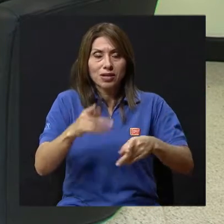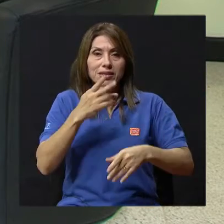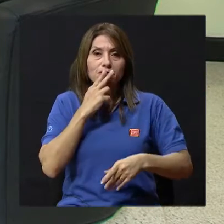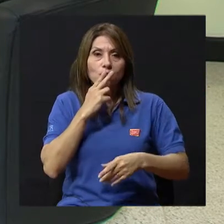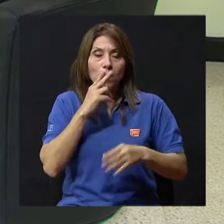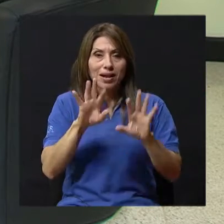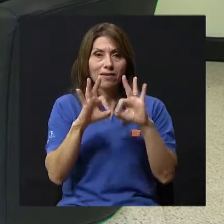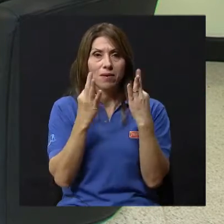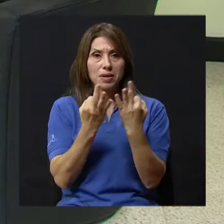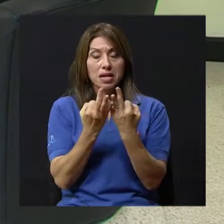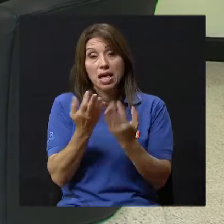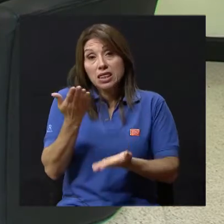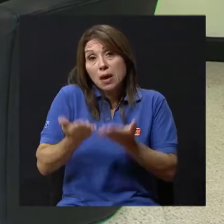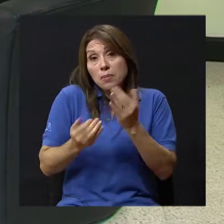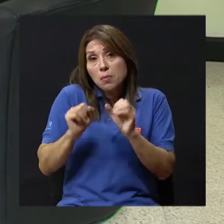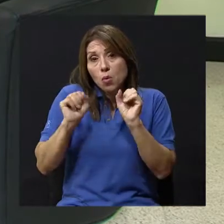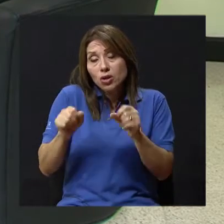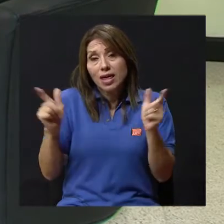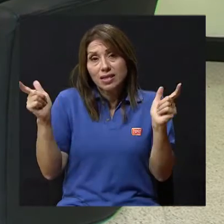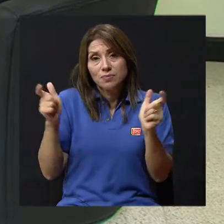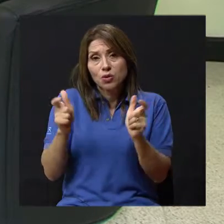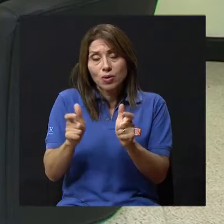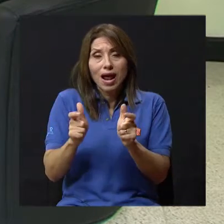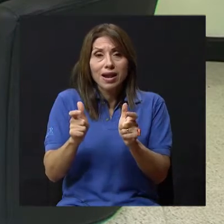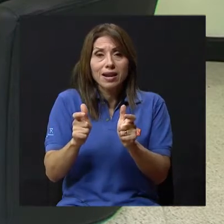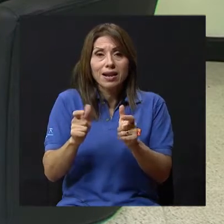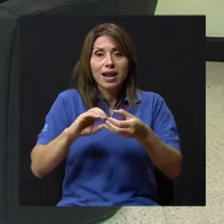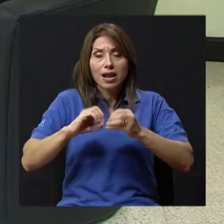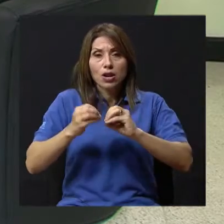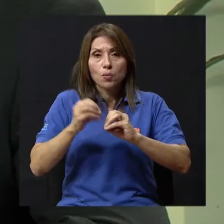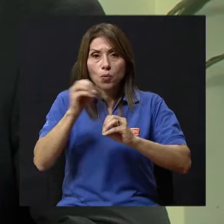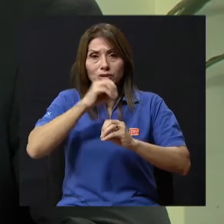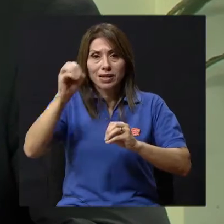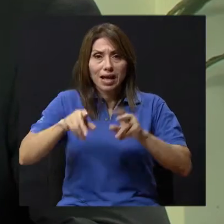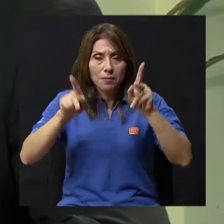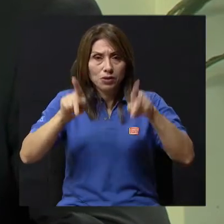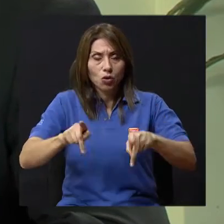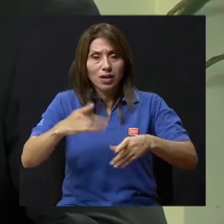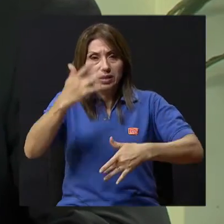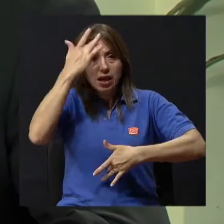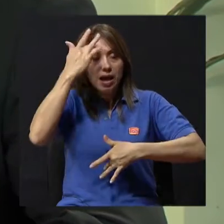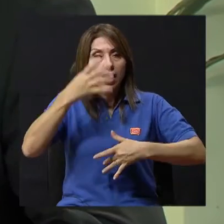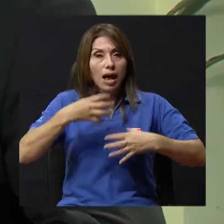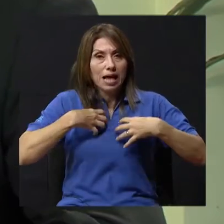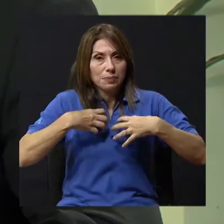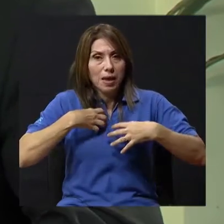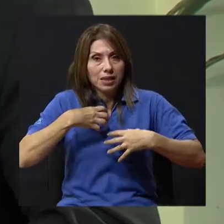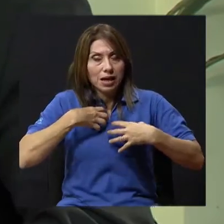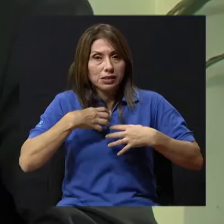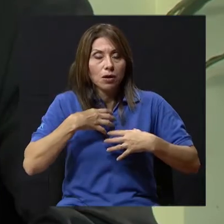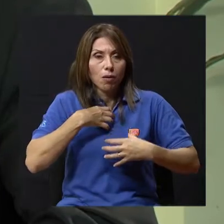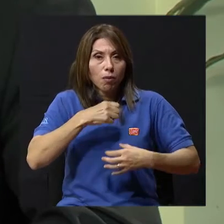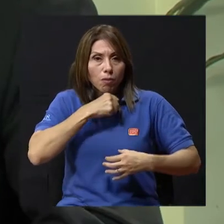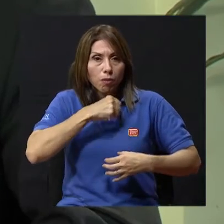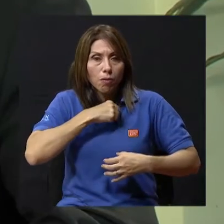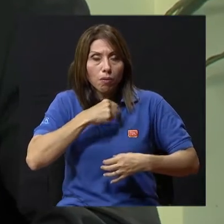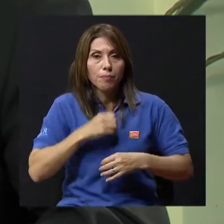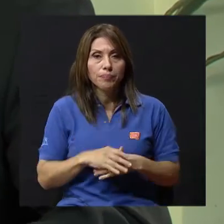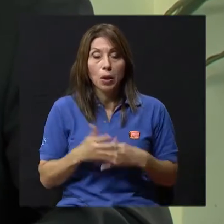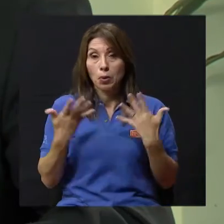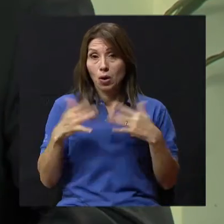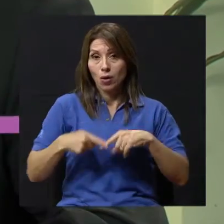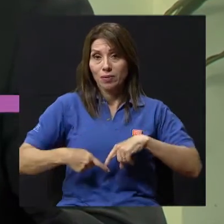también podría ser que también disminuya el número de asmáticos. De crisis. Bueno, llegó un momento de hacer una nueva pausa,